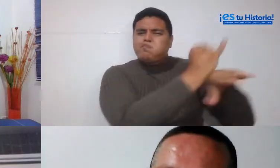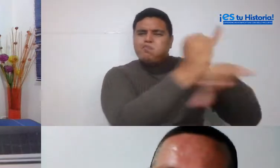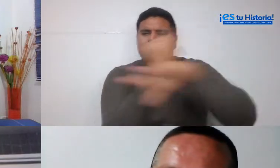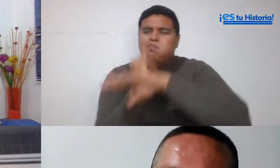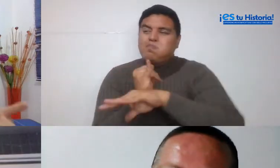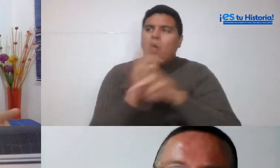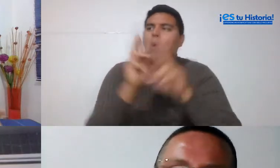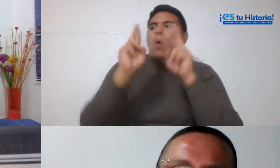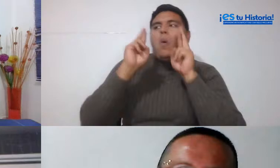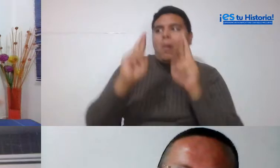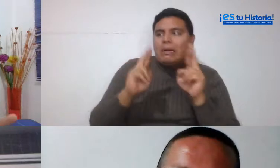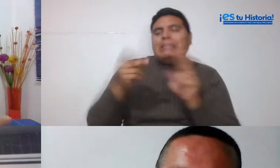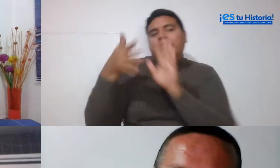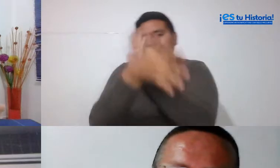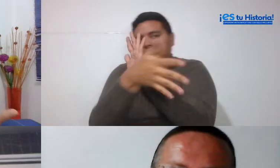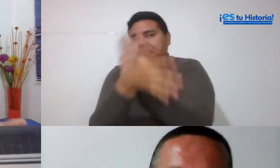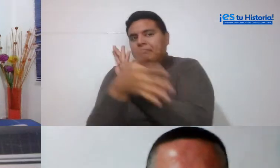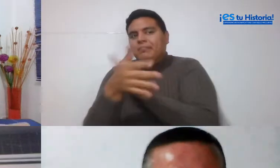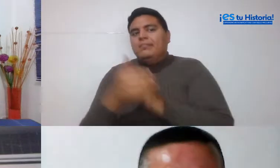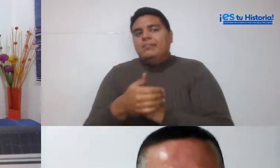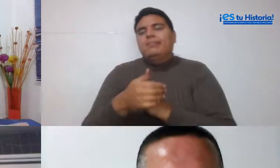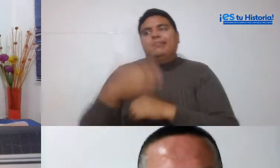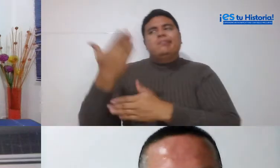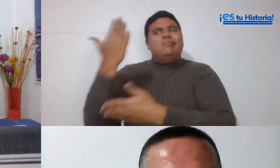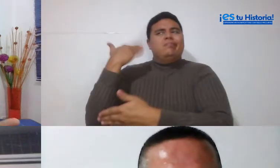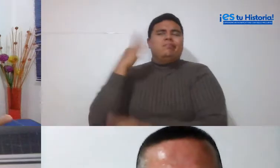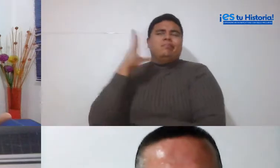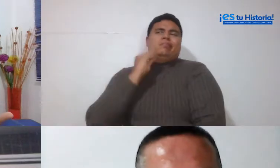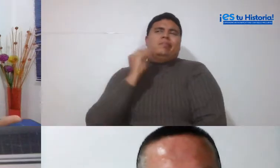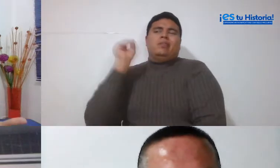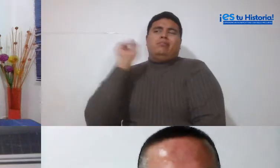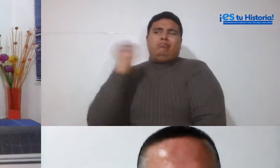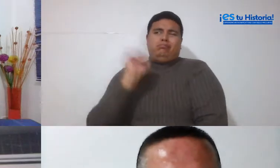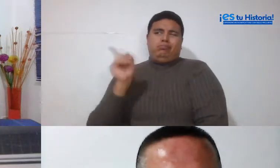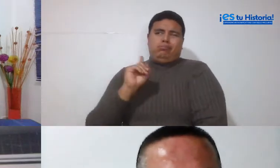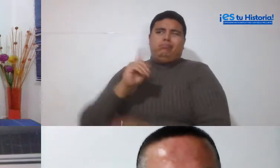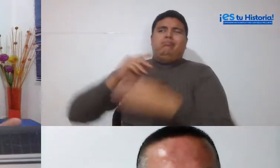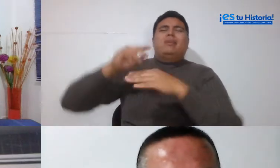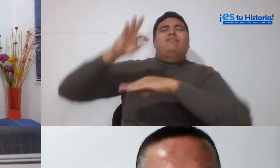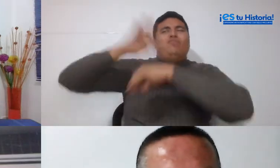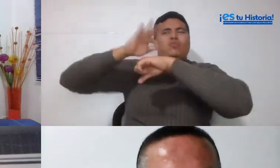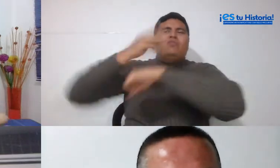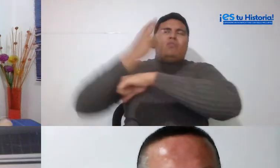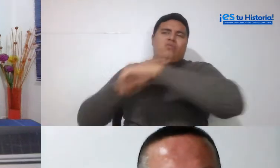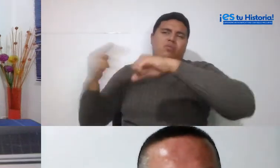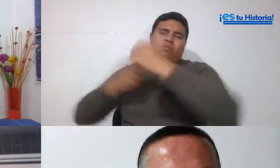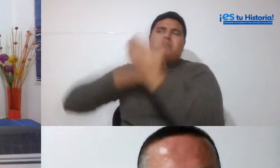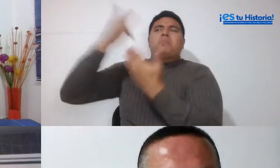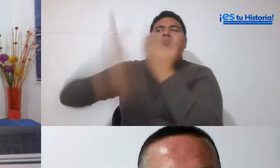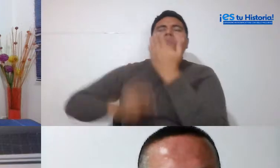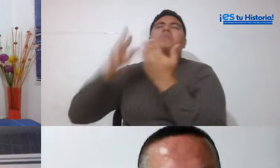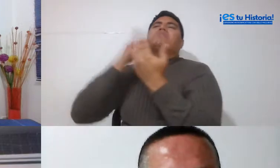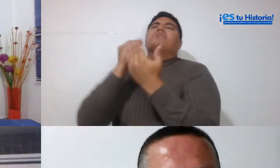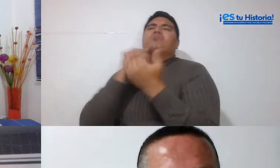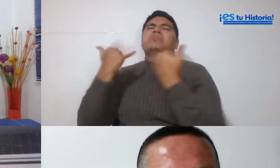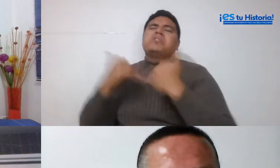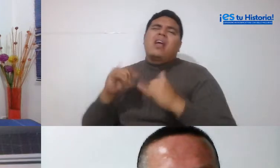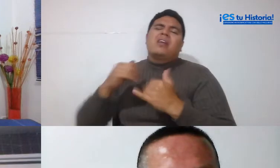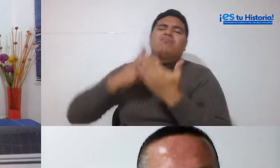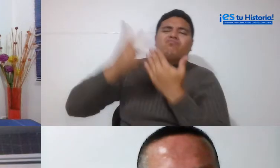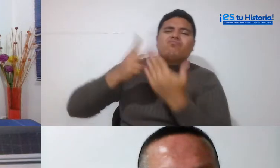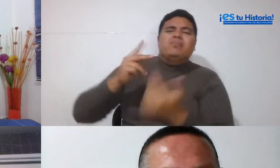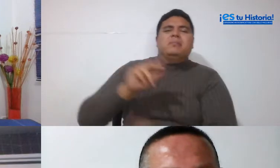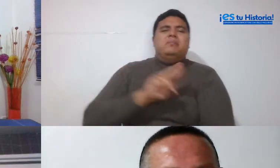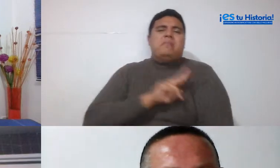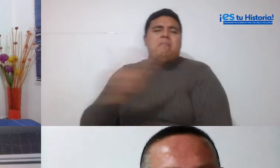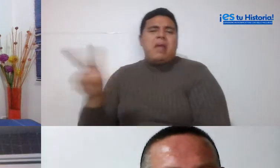Nuevo Horizonte, que venimos desde hace años ya trabajando con estos proyectos, con este proyecto, también en compañía de la Secretaría de Educación del Departamento del Valle del Cauca, pues